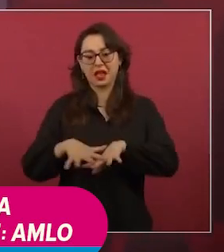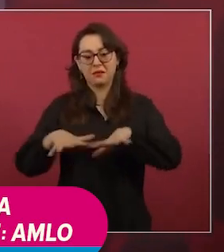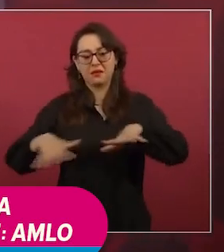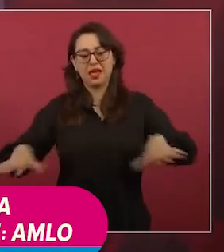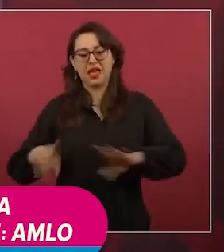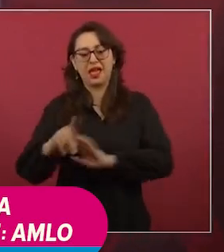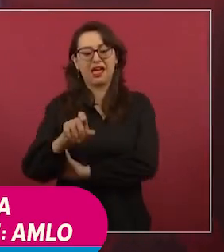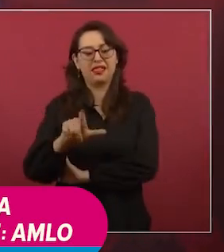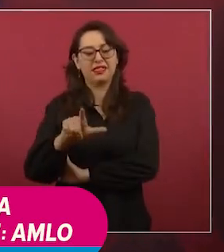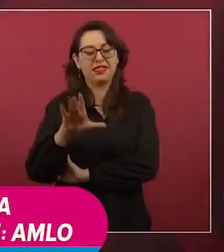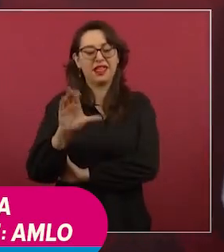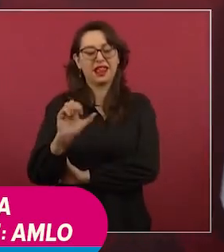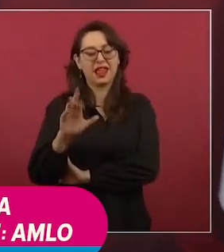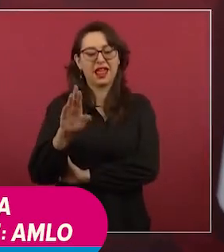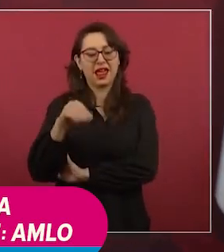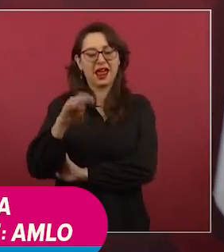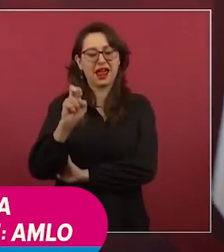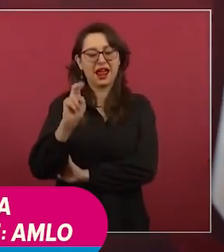natural